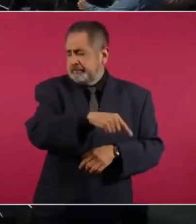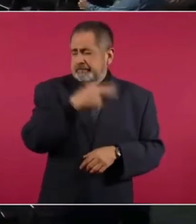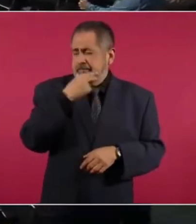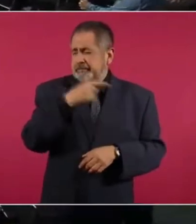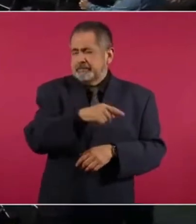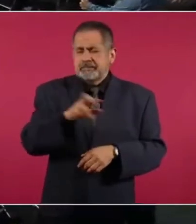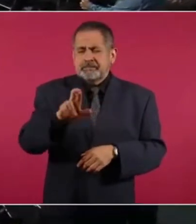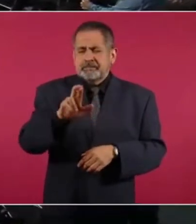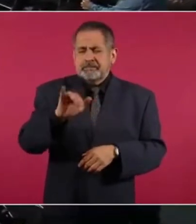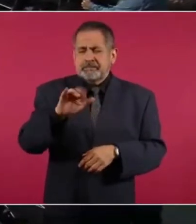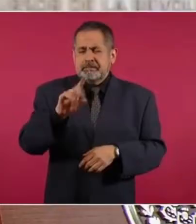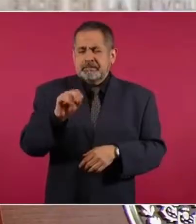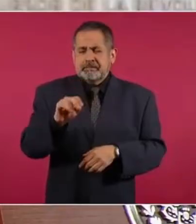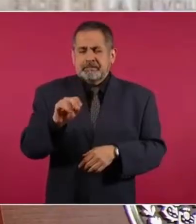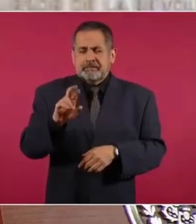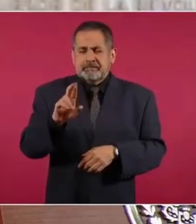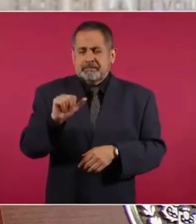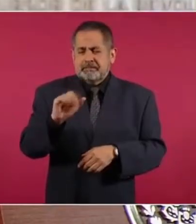Ricardo Rafael,